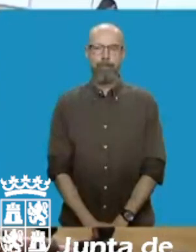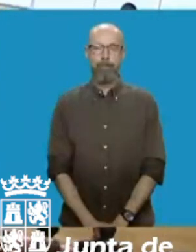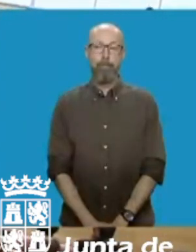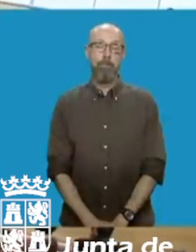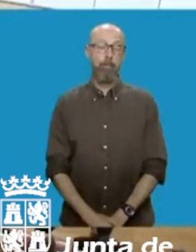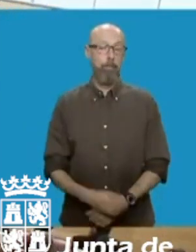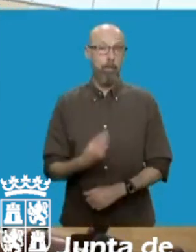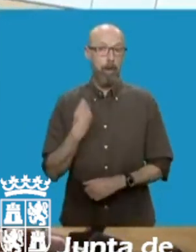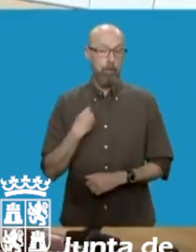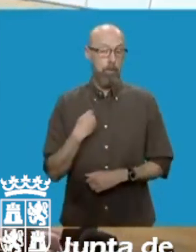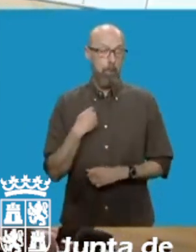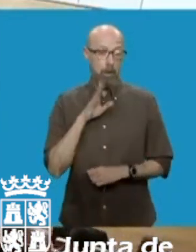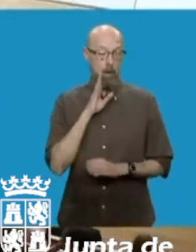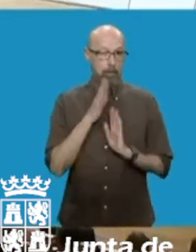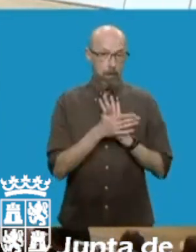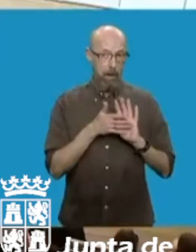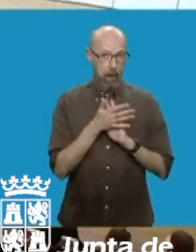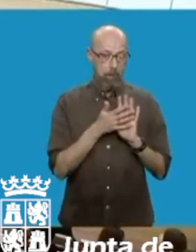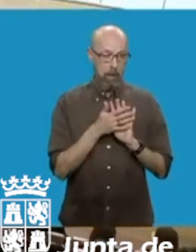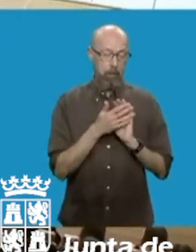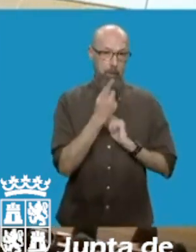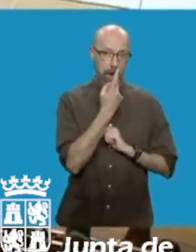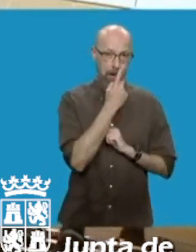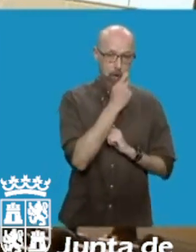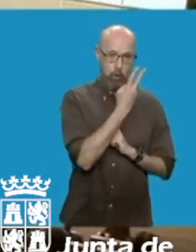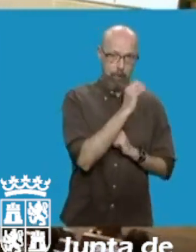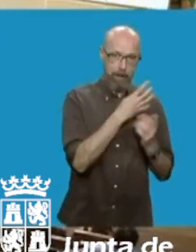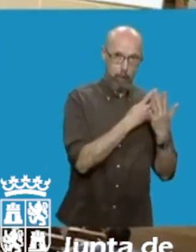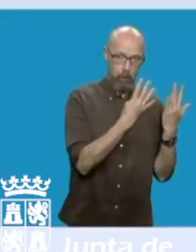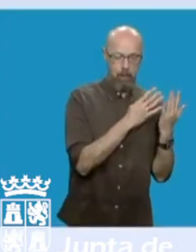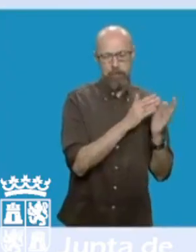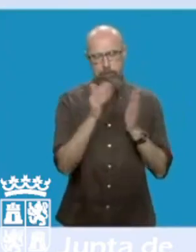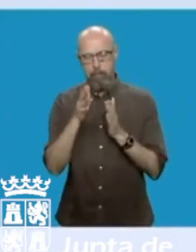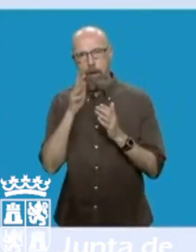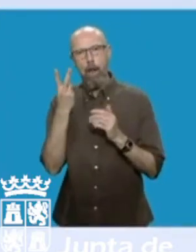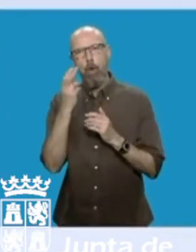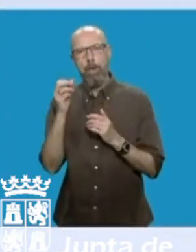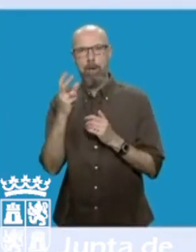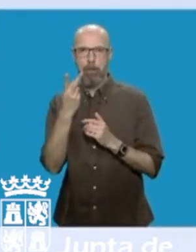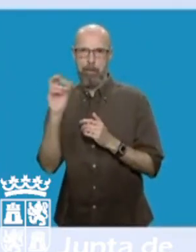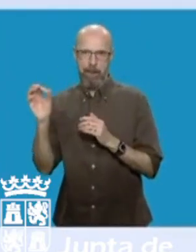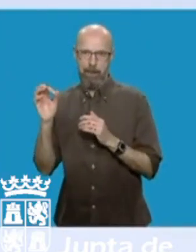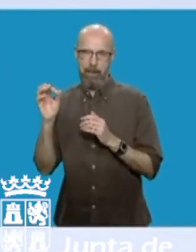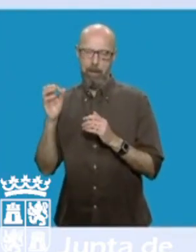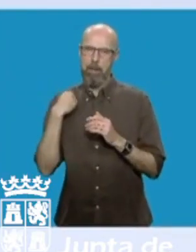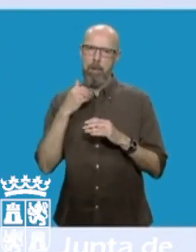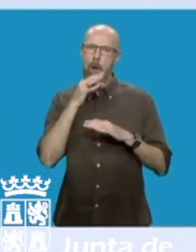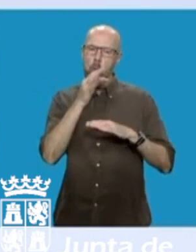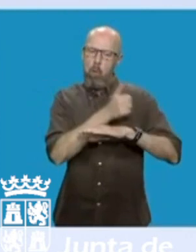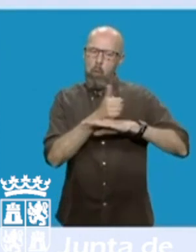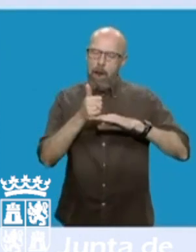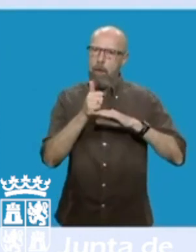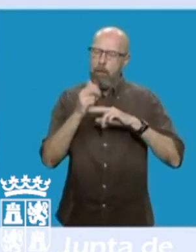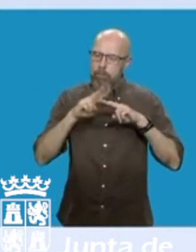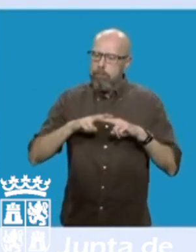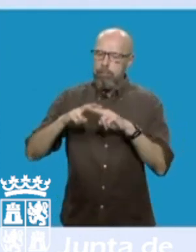al igual que hemos comentado, en el año 2019, en la anterior entrega, el jurado de estos premios ha vuelto, lógicamente, a considerar oportuno que también